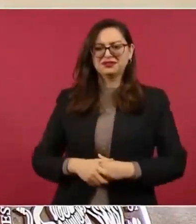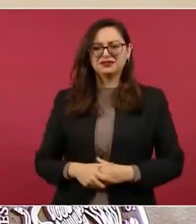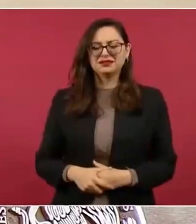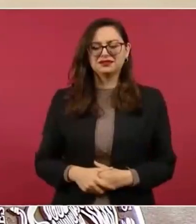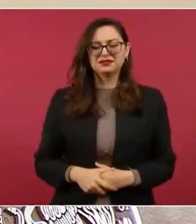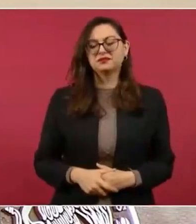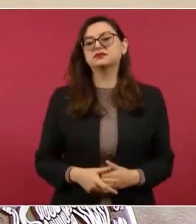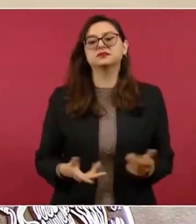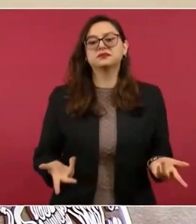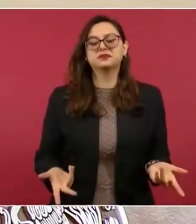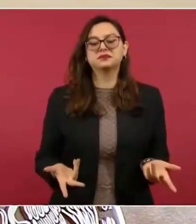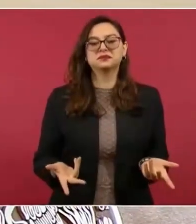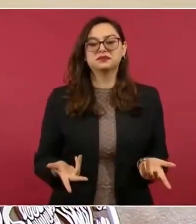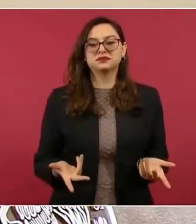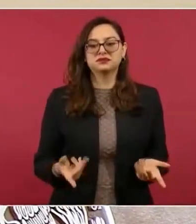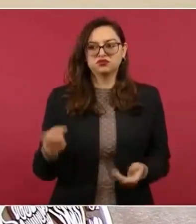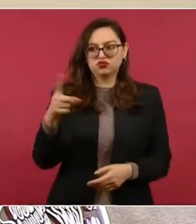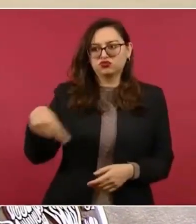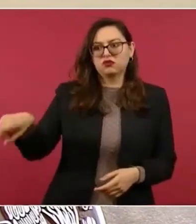¿Quién nos manda?